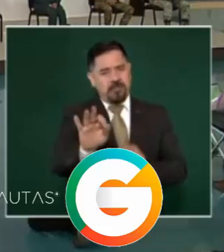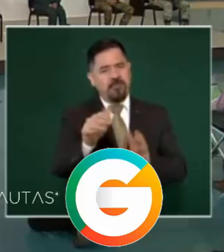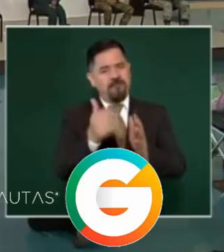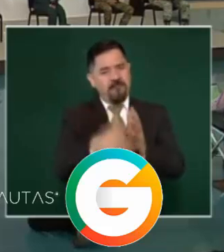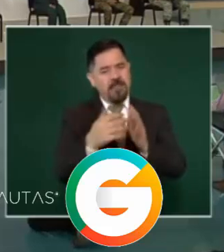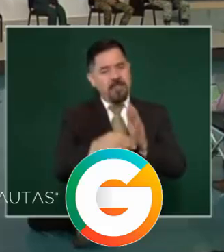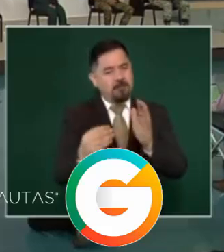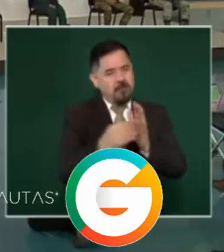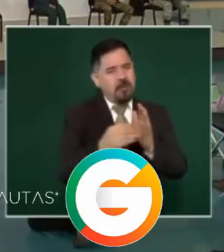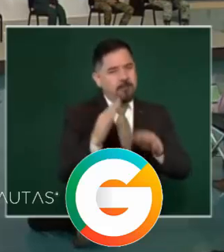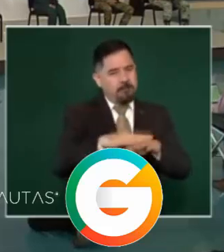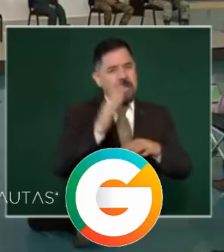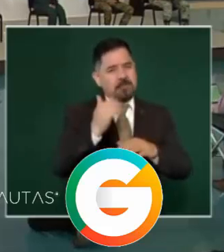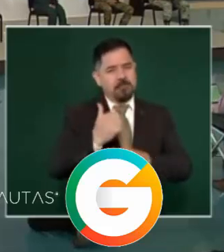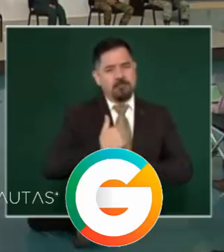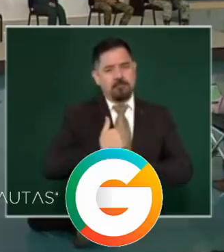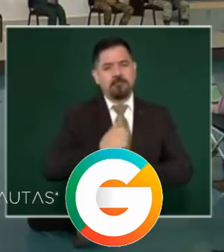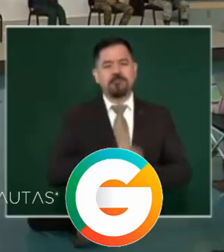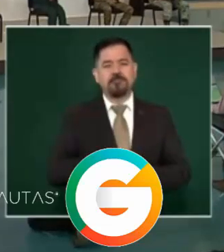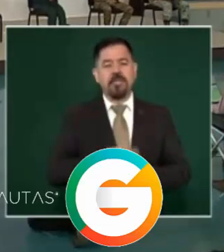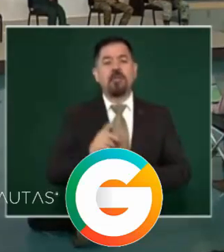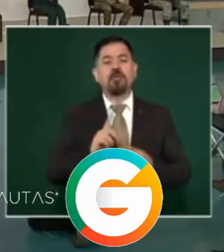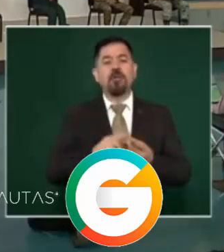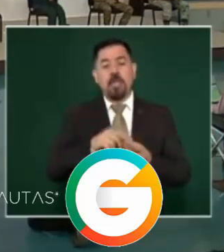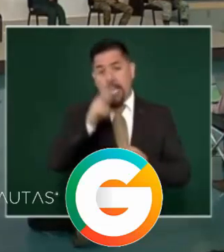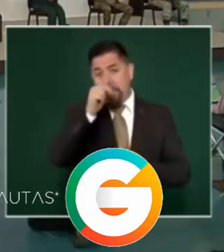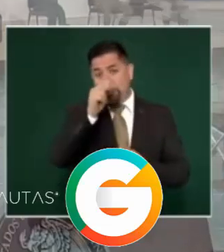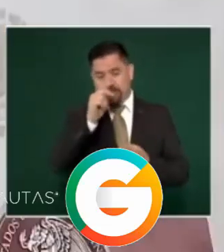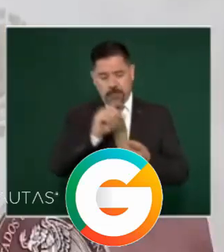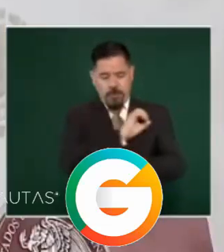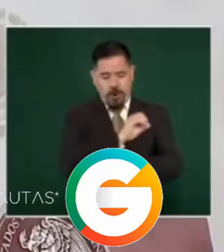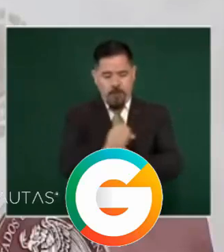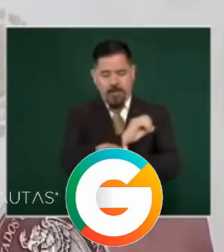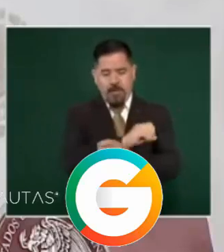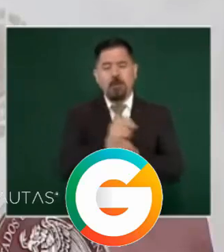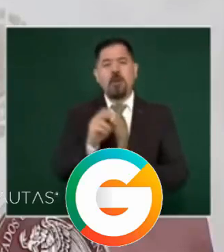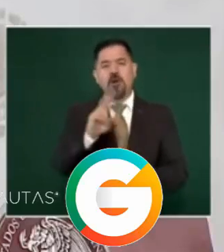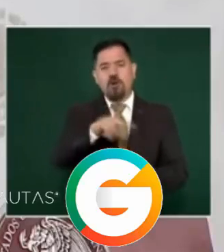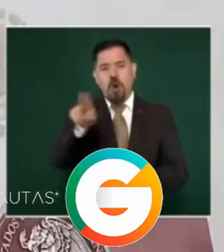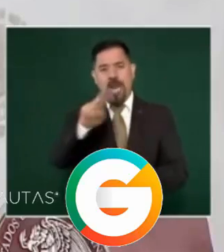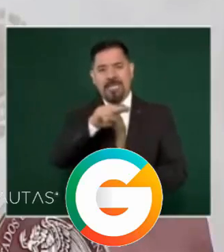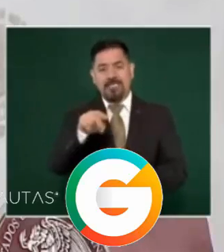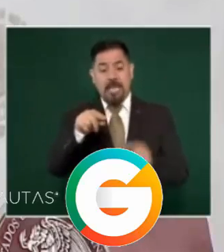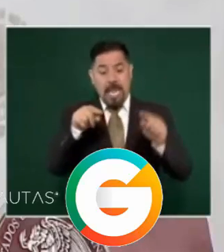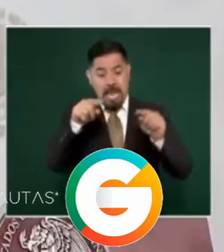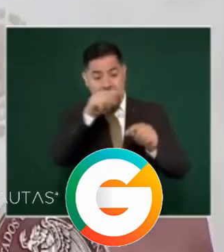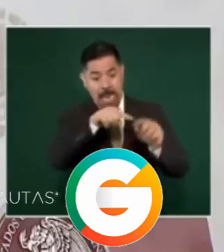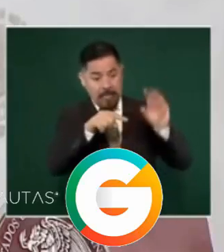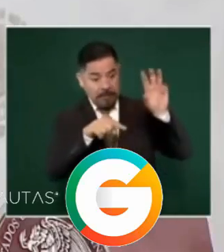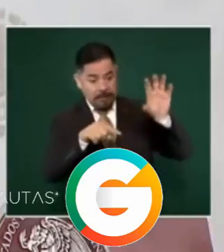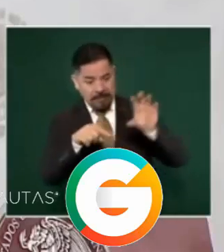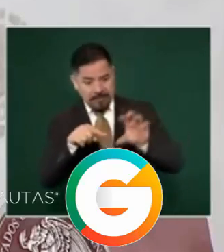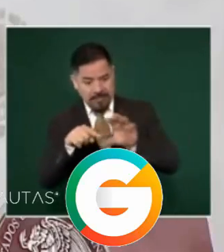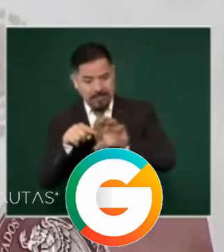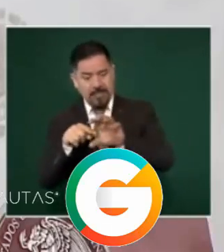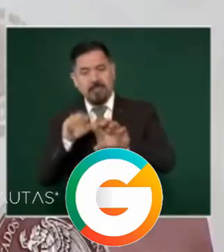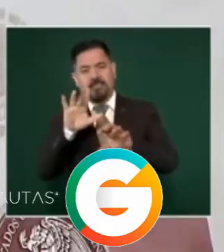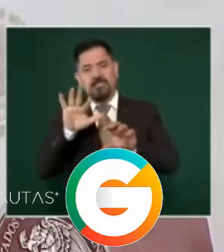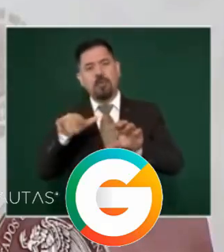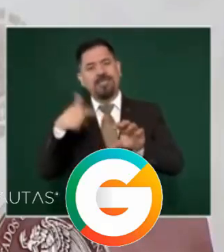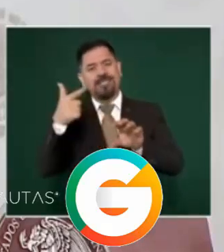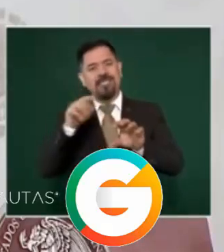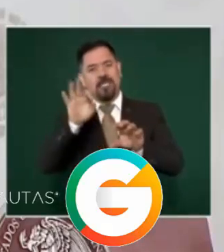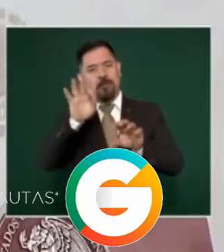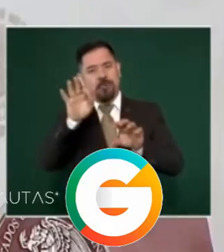En los municipios de Hermosillo, Cajeme y Nogales está concentrado el 57% de la seguridad pública del